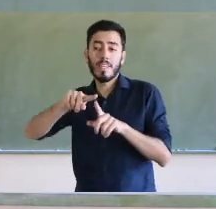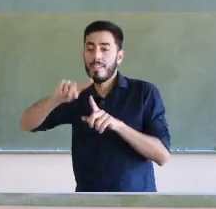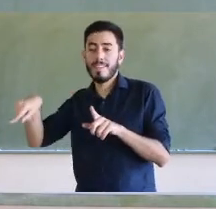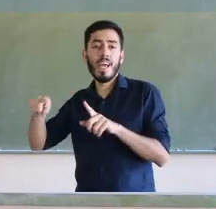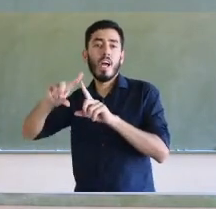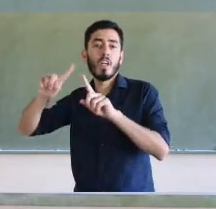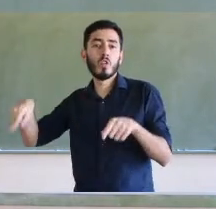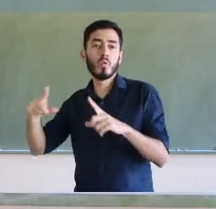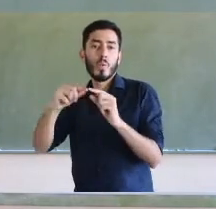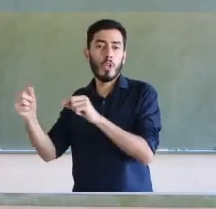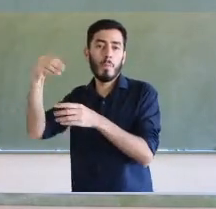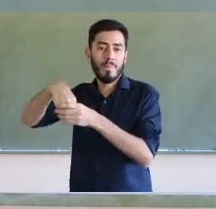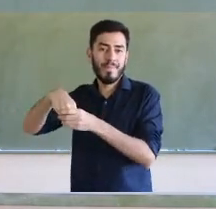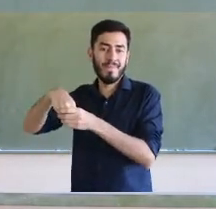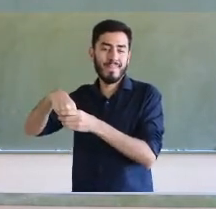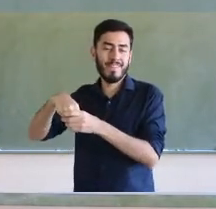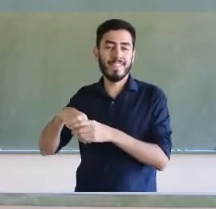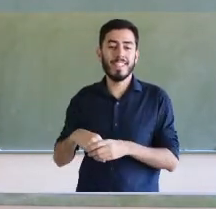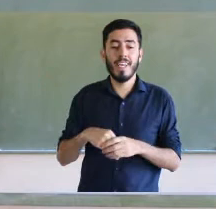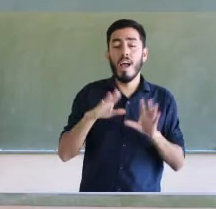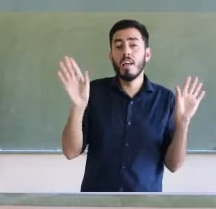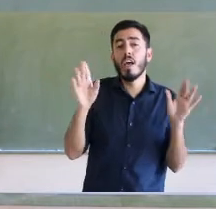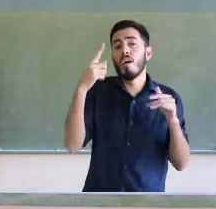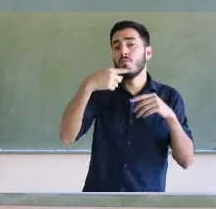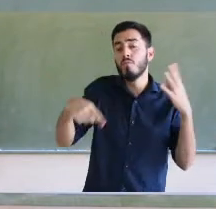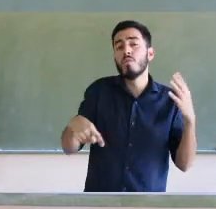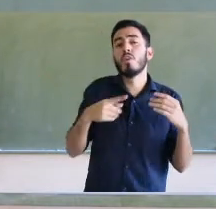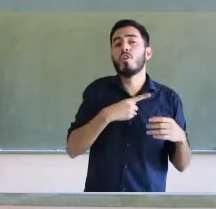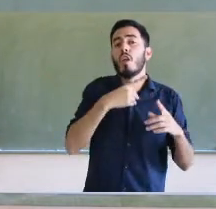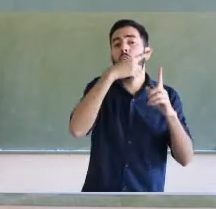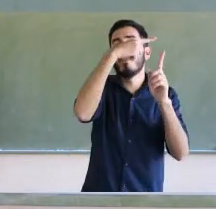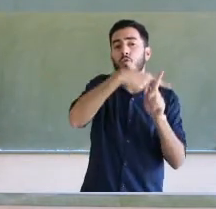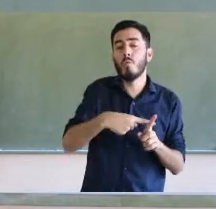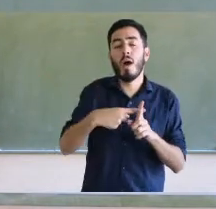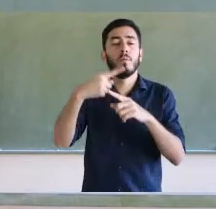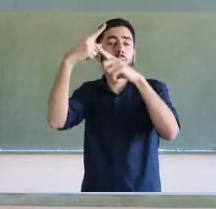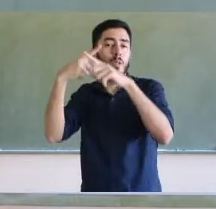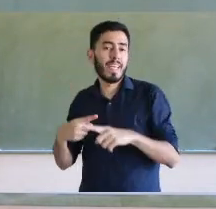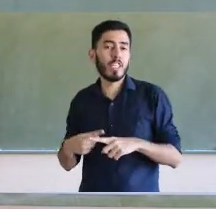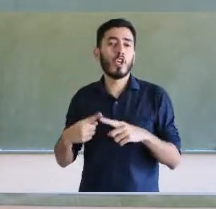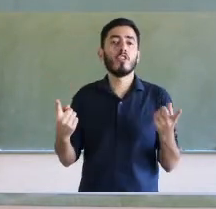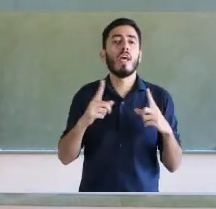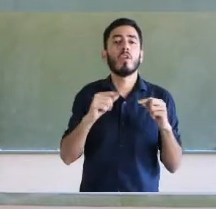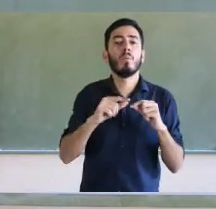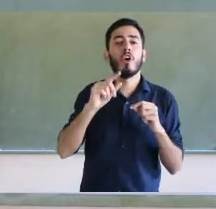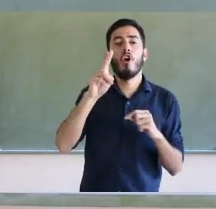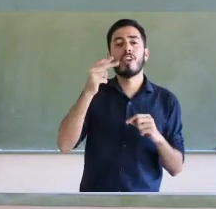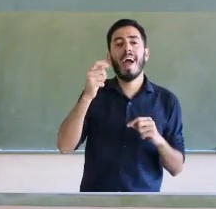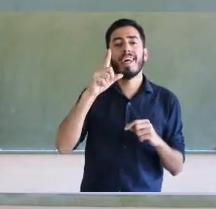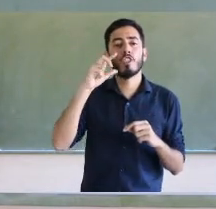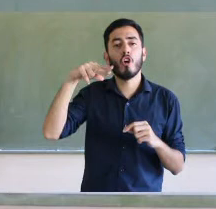Con esto vimos algunas de las propiedades que se cumplen en la suma y en la multiplicación de números racionales de